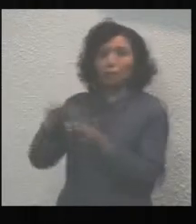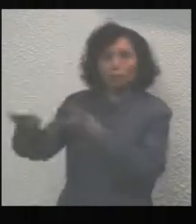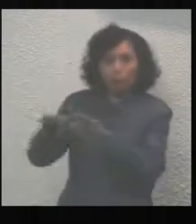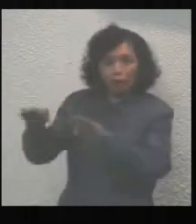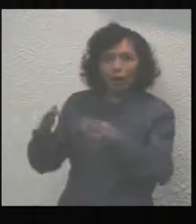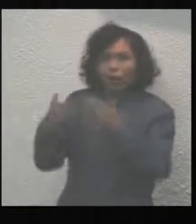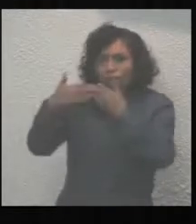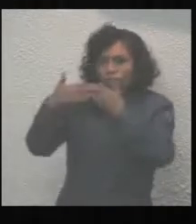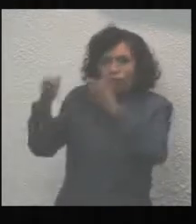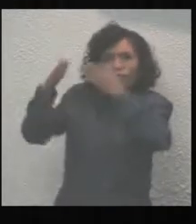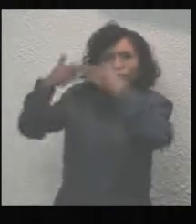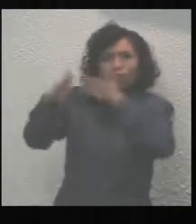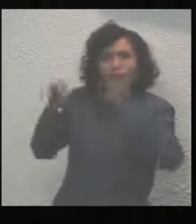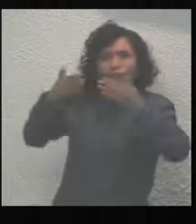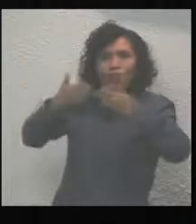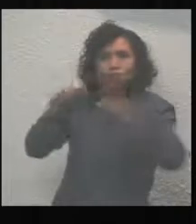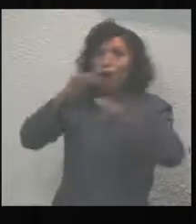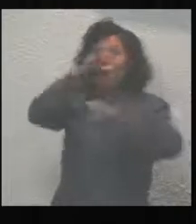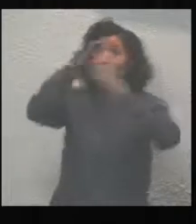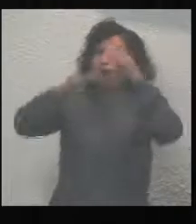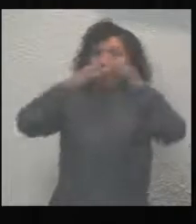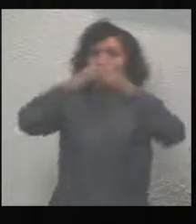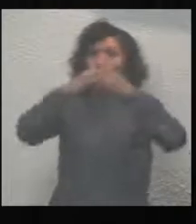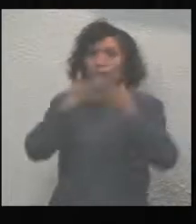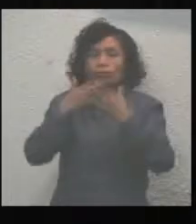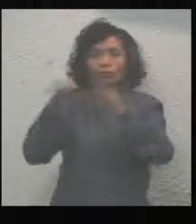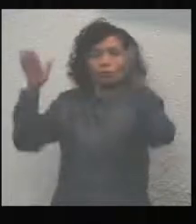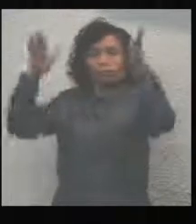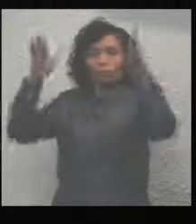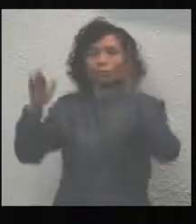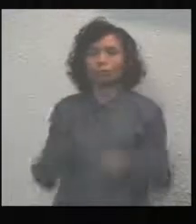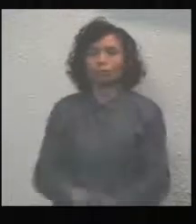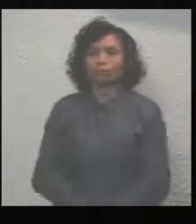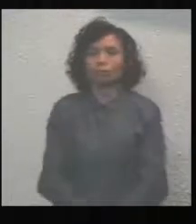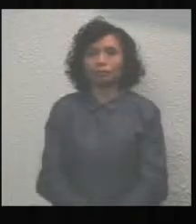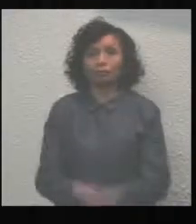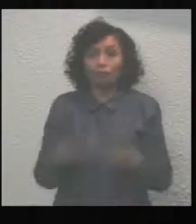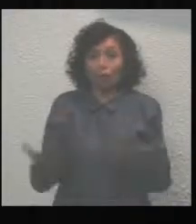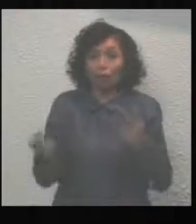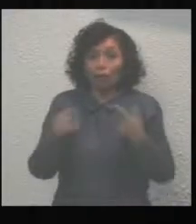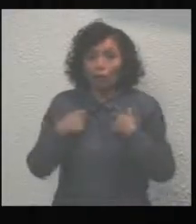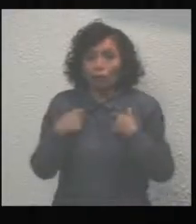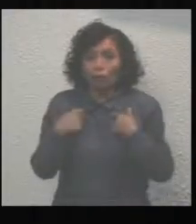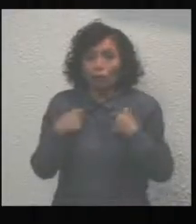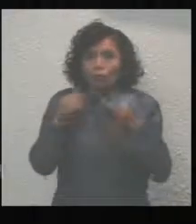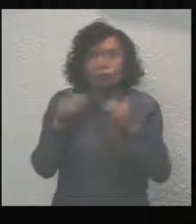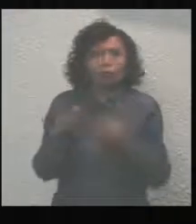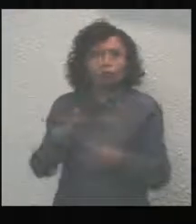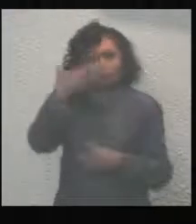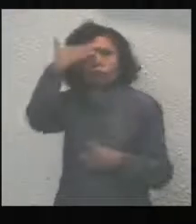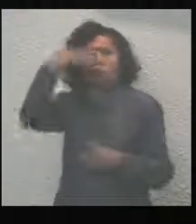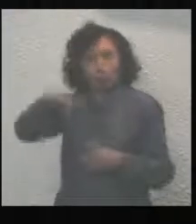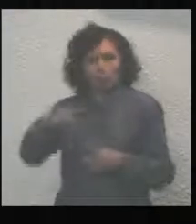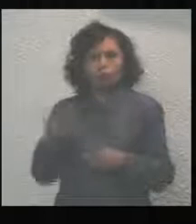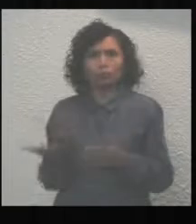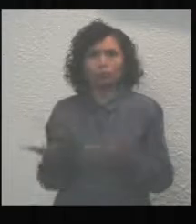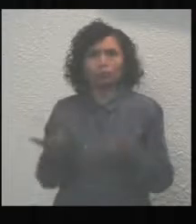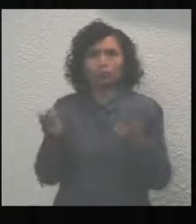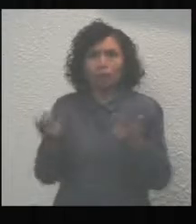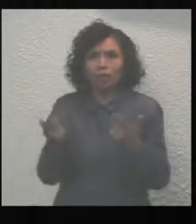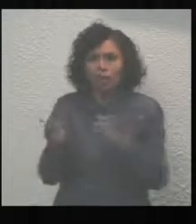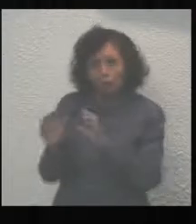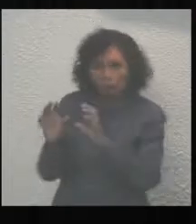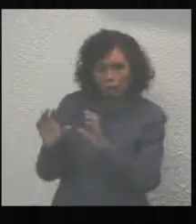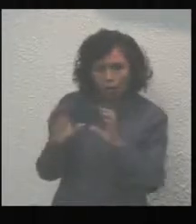reabriendo sus puertas hacia el mundo no seremos omisos en reconocer también la